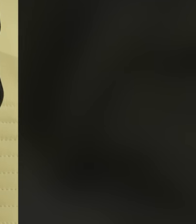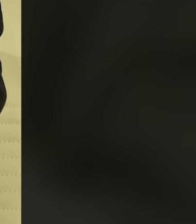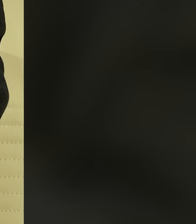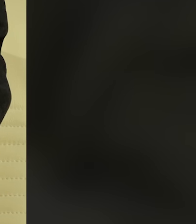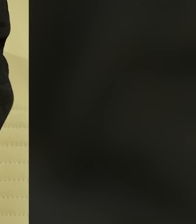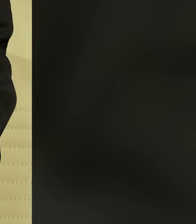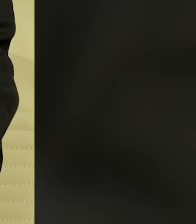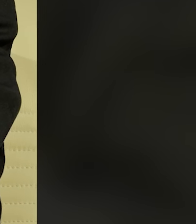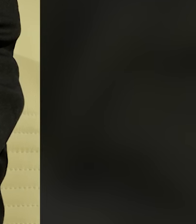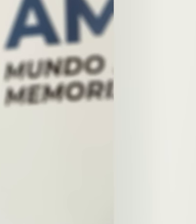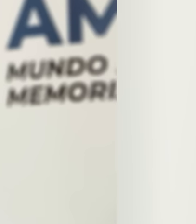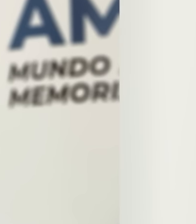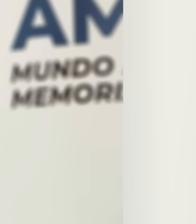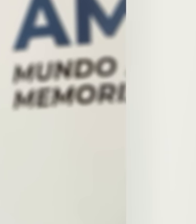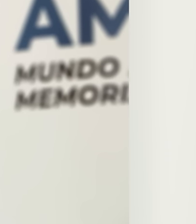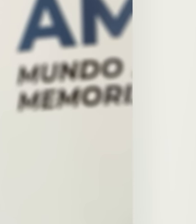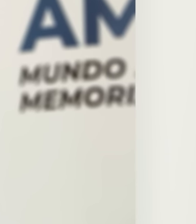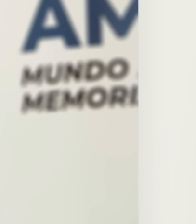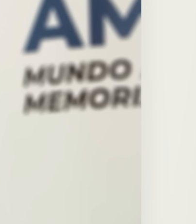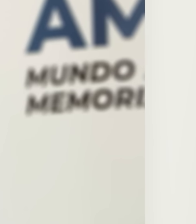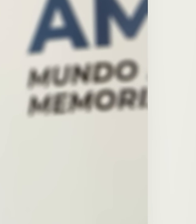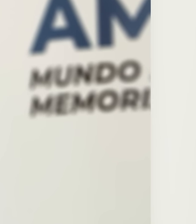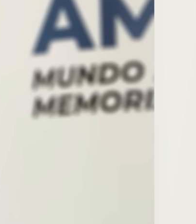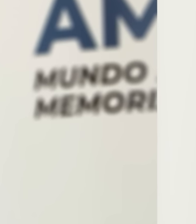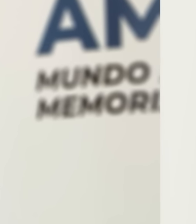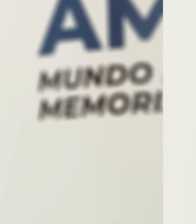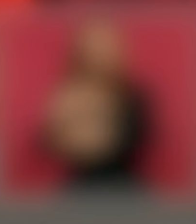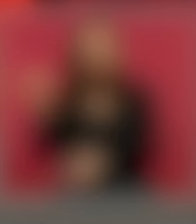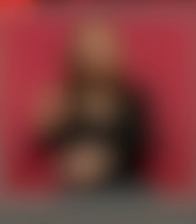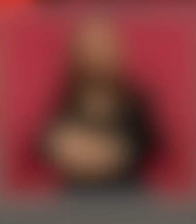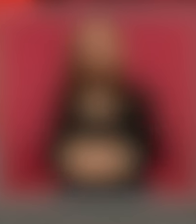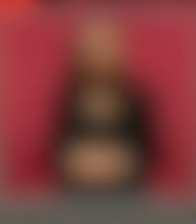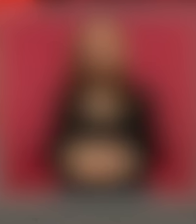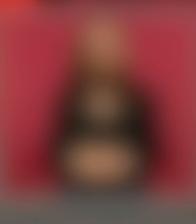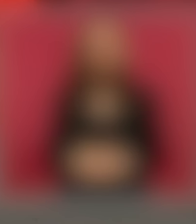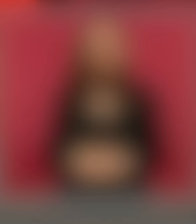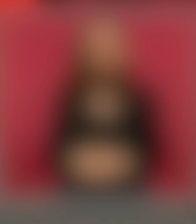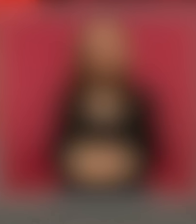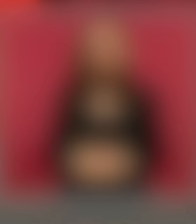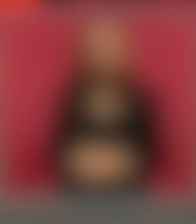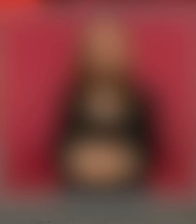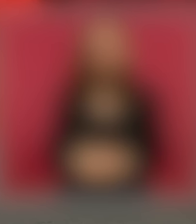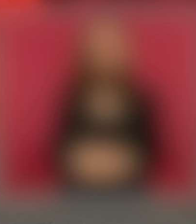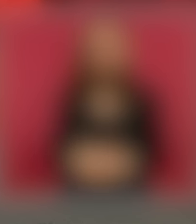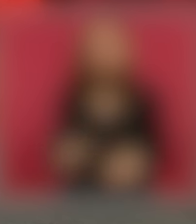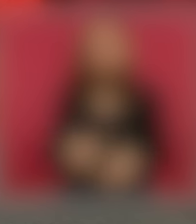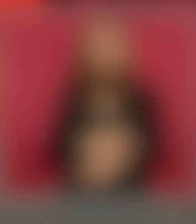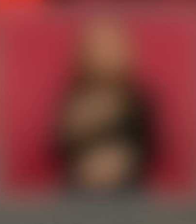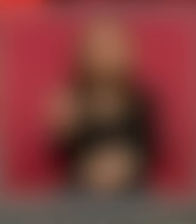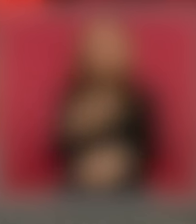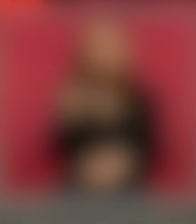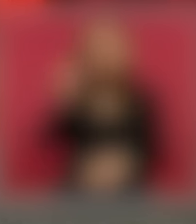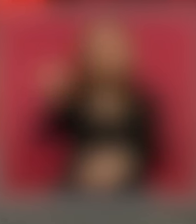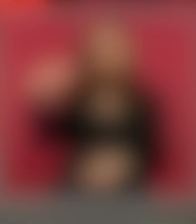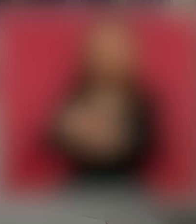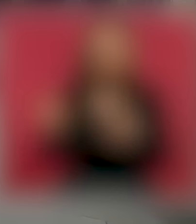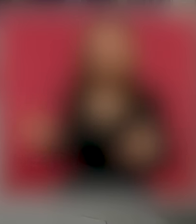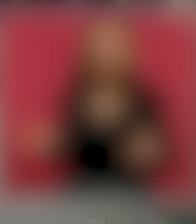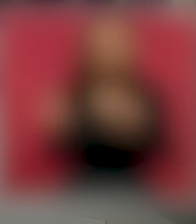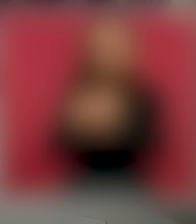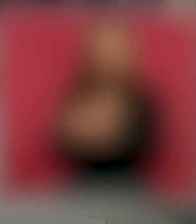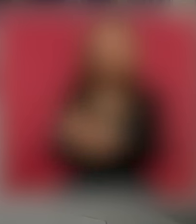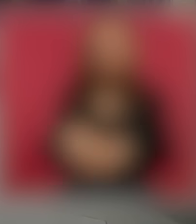Vargas Llosa y el historiador Enrique Krause, quienes son críticos de su administración. En noviembre de ese año volvió a la carga y nuevamente cuestionó la relación que existe